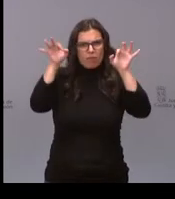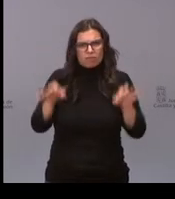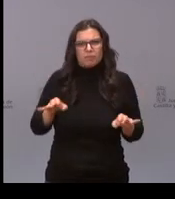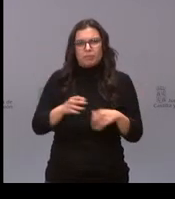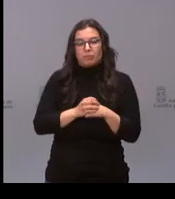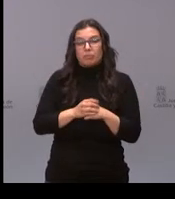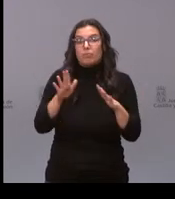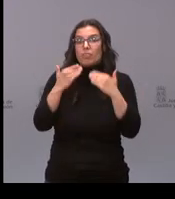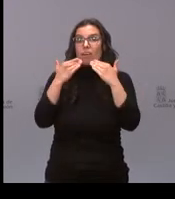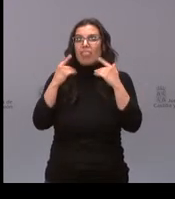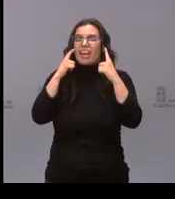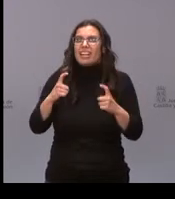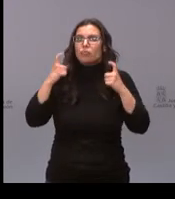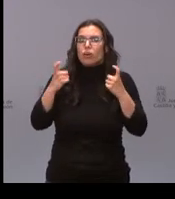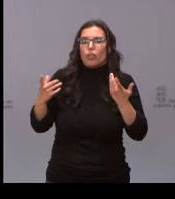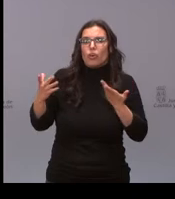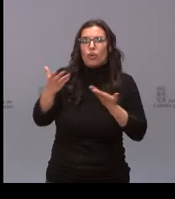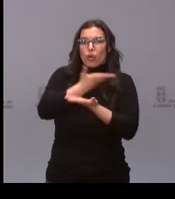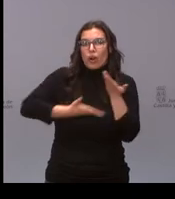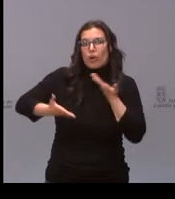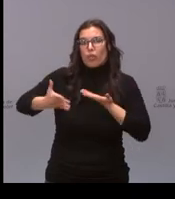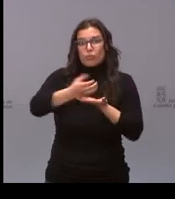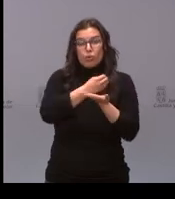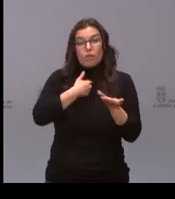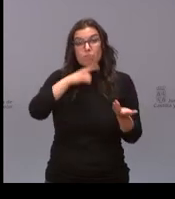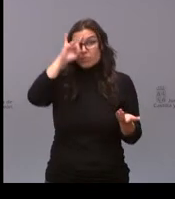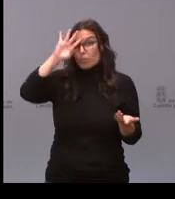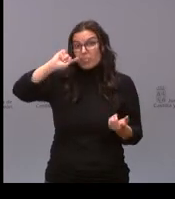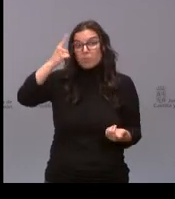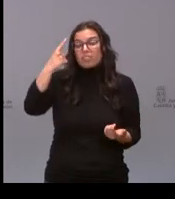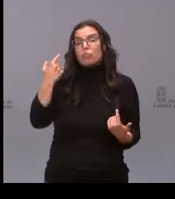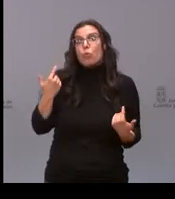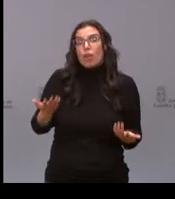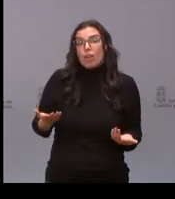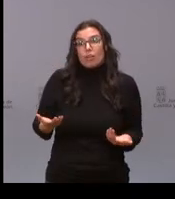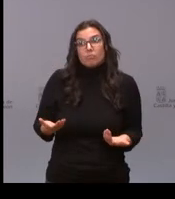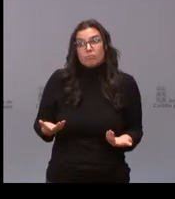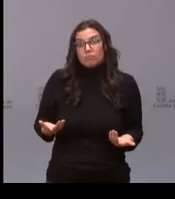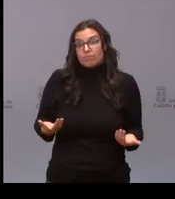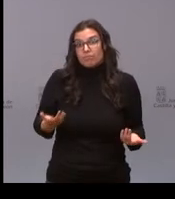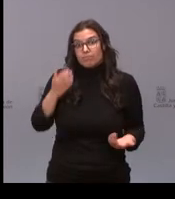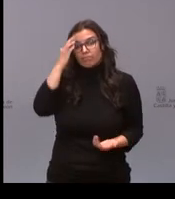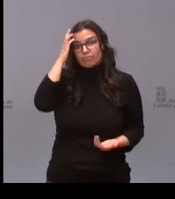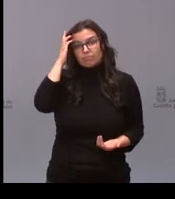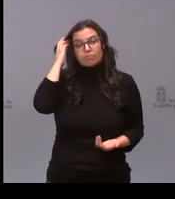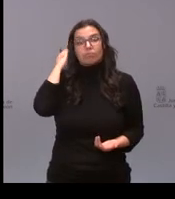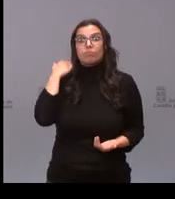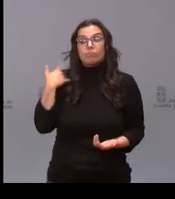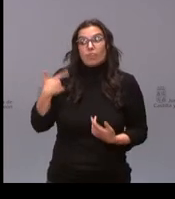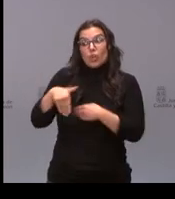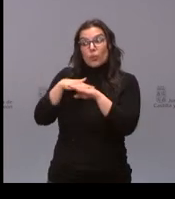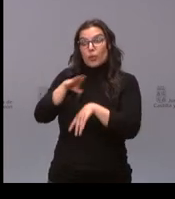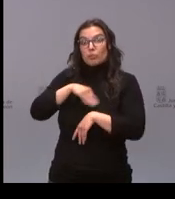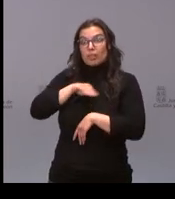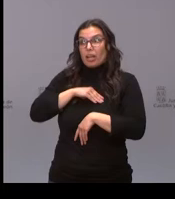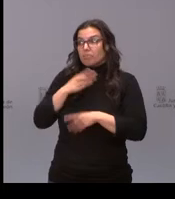con el esfuerzo y la colaboración de todos. Y lo que más me sorprende es la desaparición del gobierno en